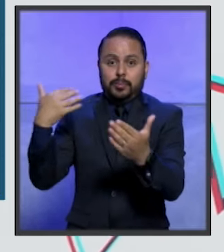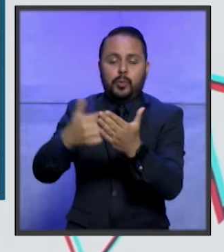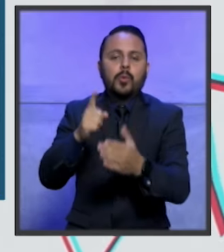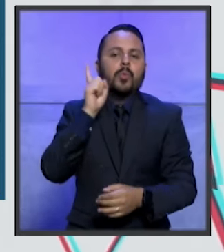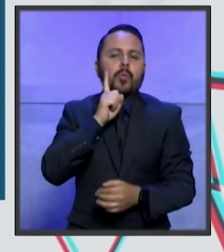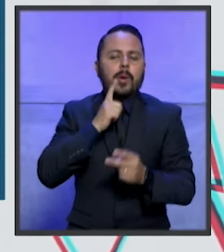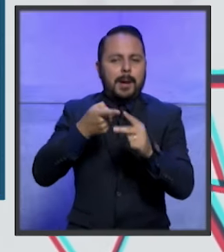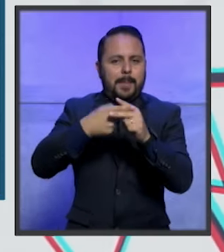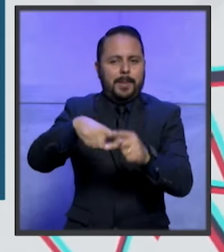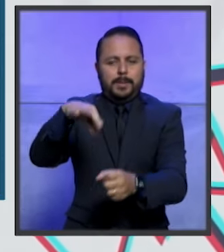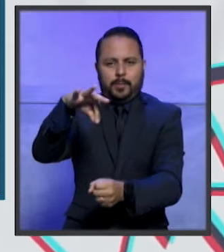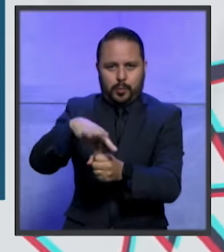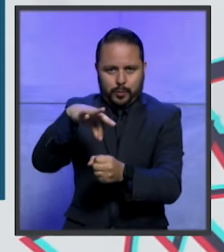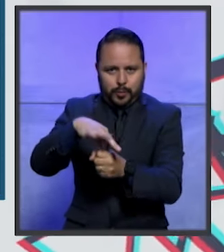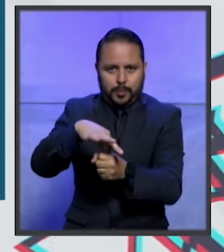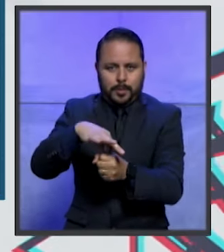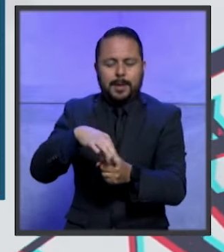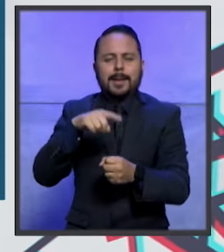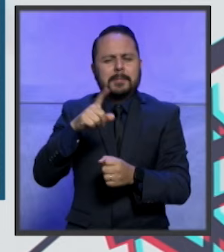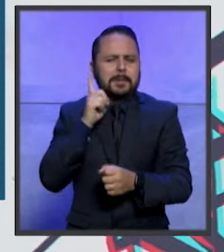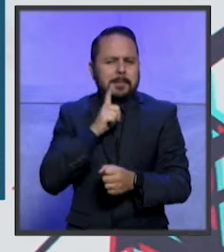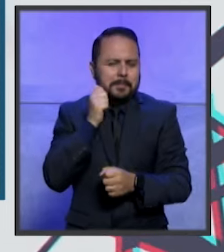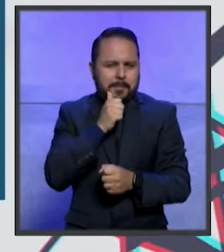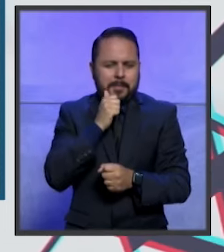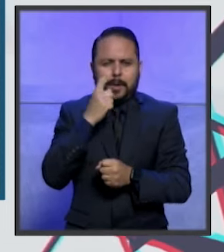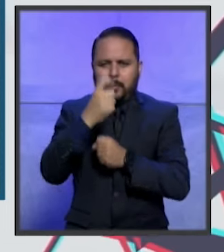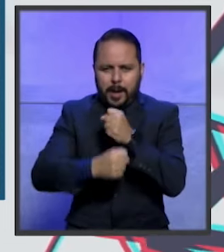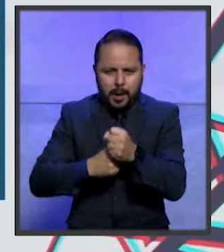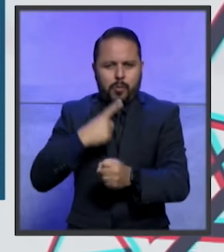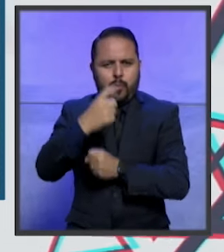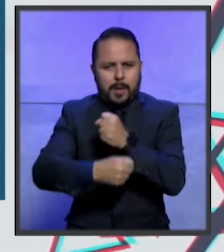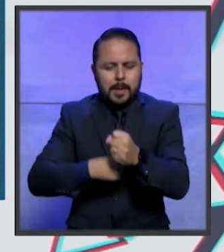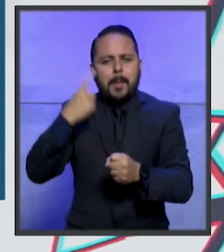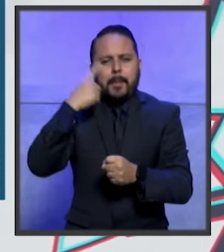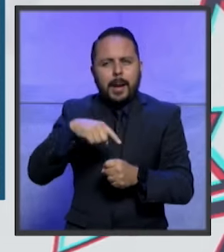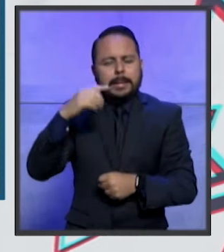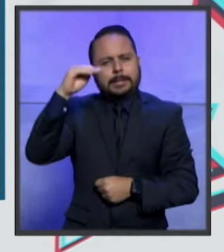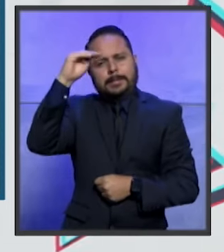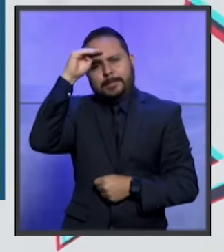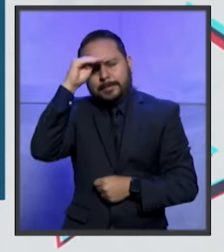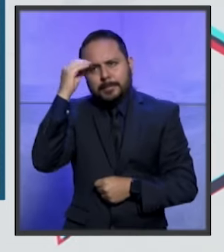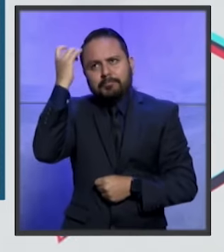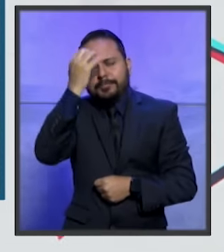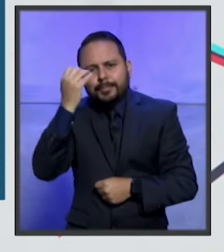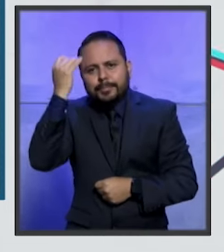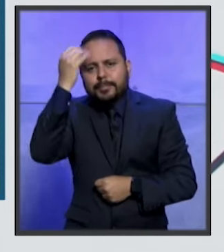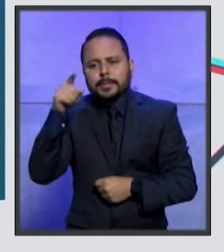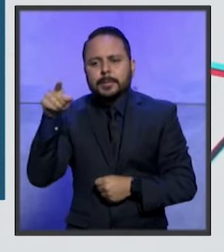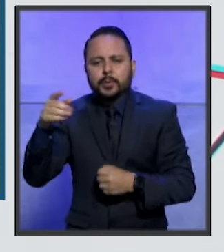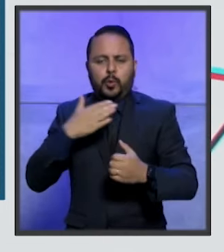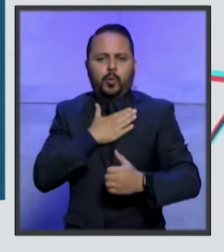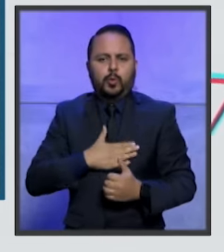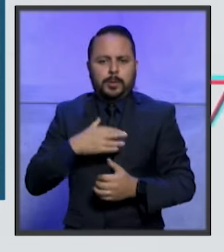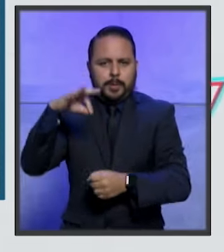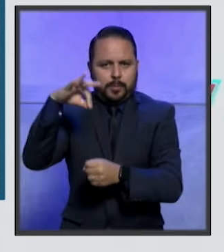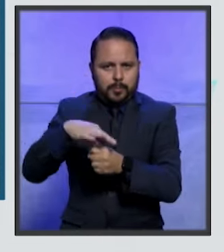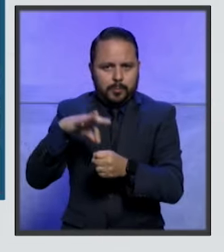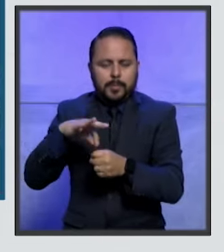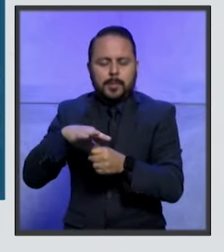del voto de las mujeres en México y Como cada año y con el objetivo de reflexionar sobre las aportaciones de la justicia